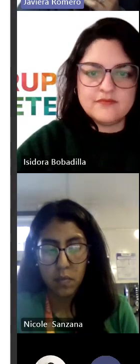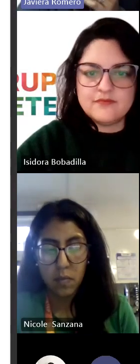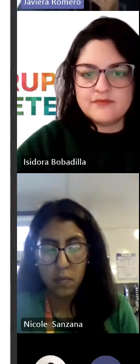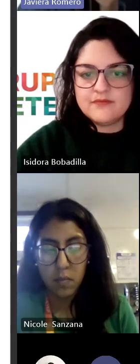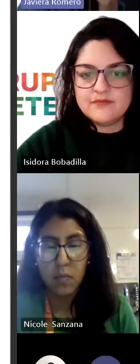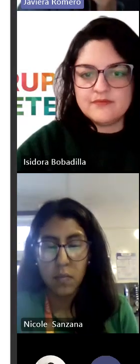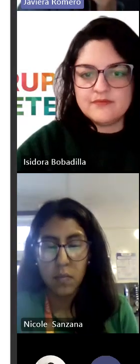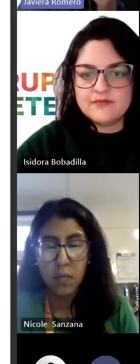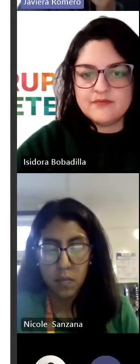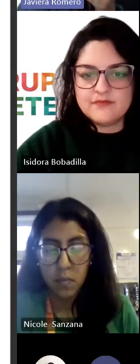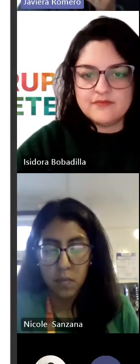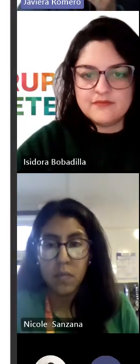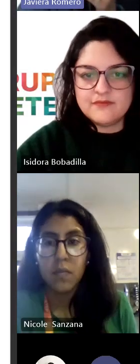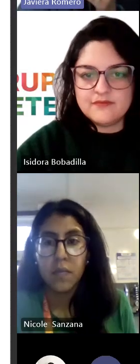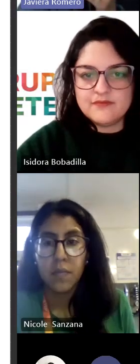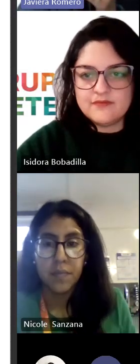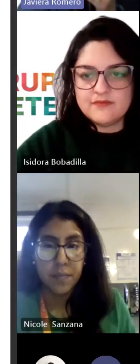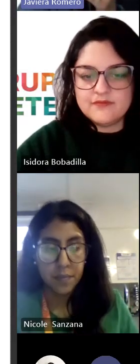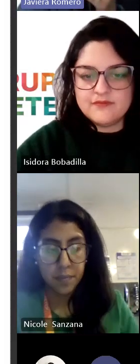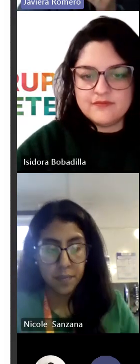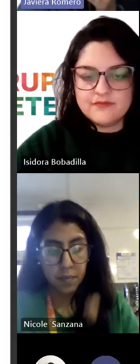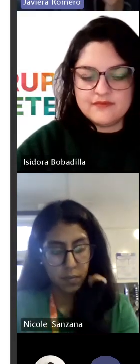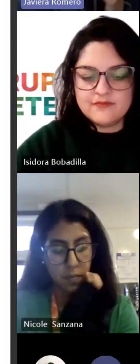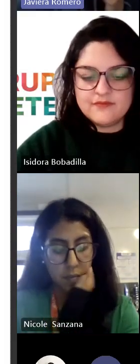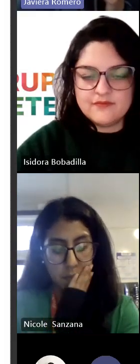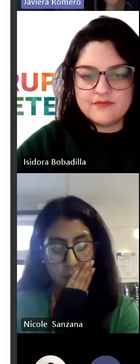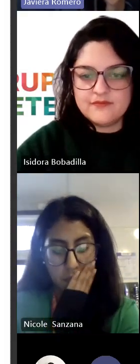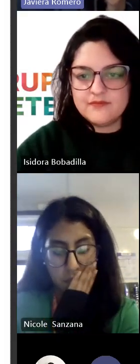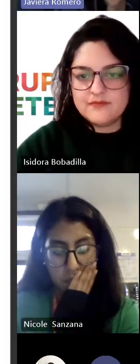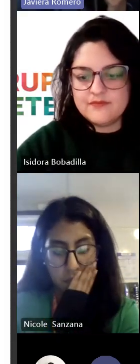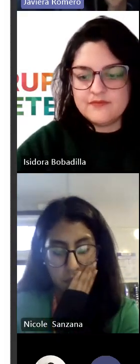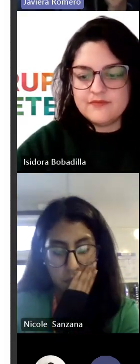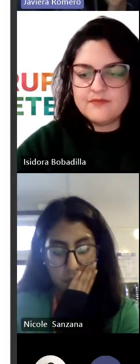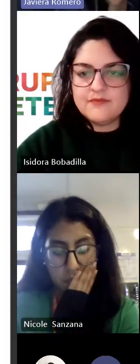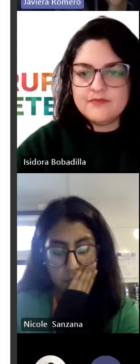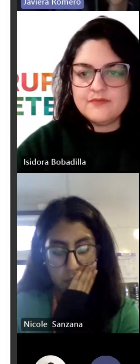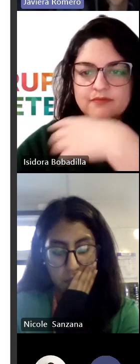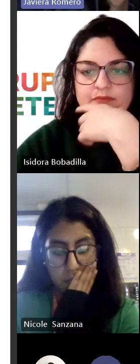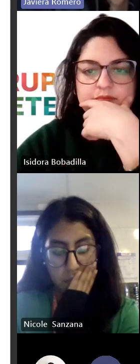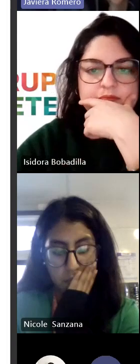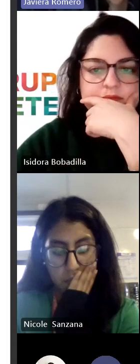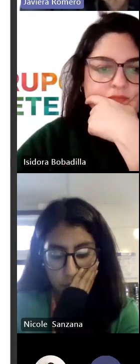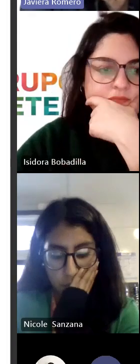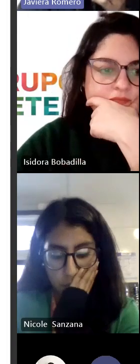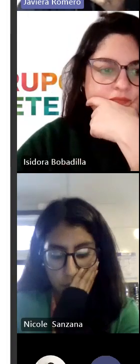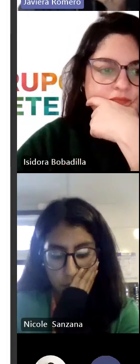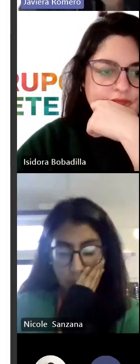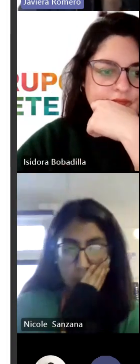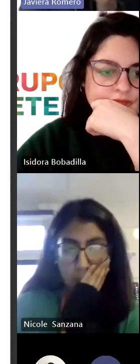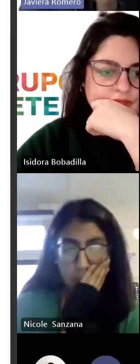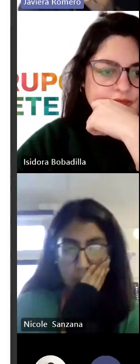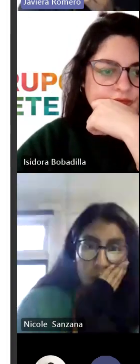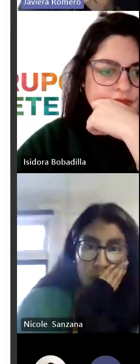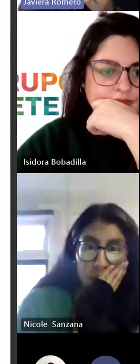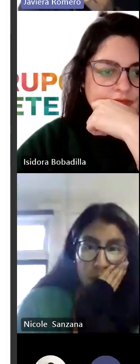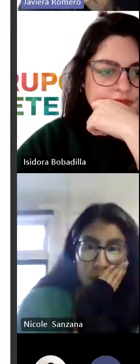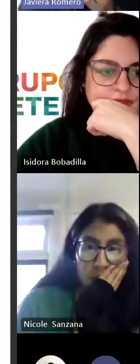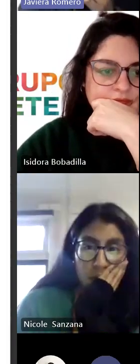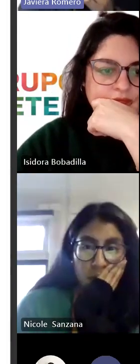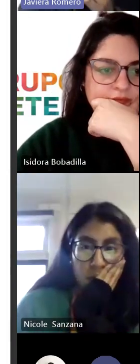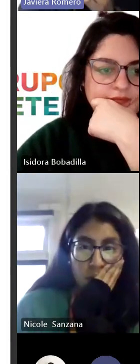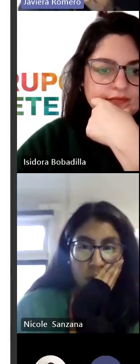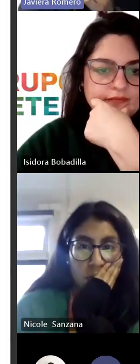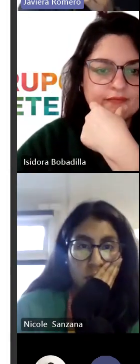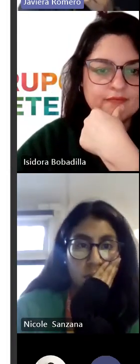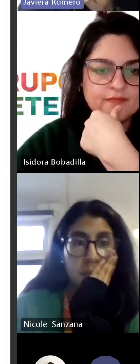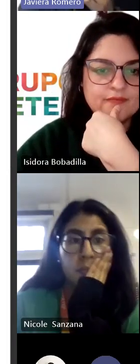específico para terminar con la vida, ¿ya? Entonces, es súper importante pensar en ideas, pensamientos, deseos.